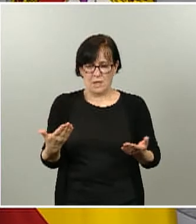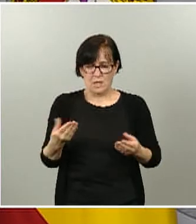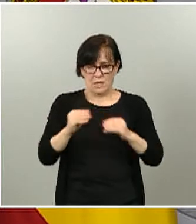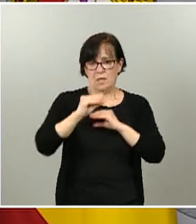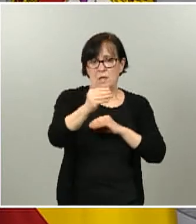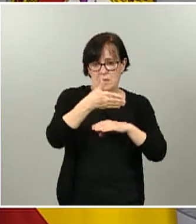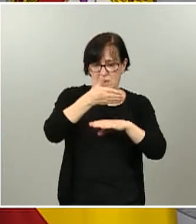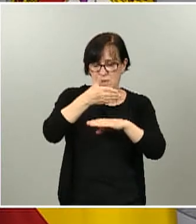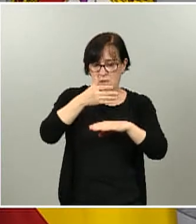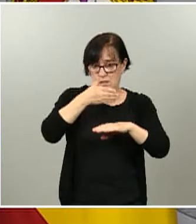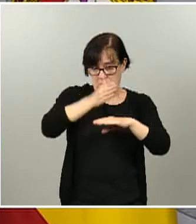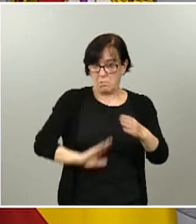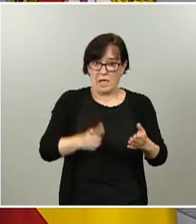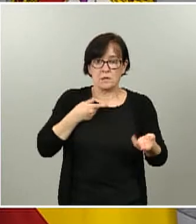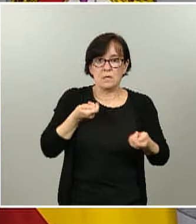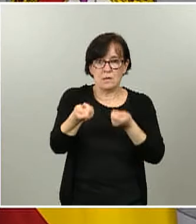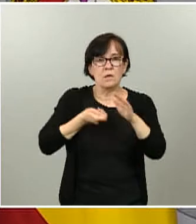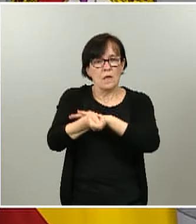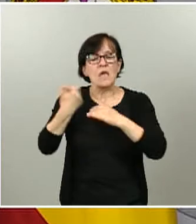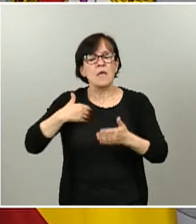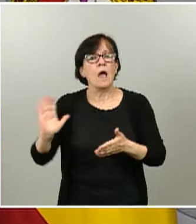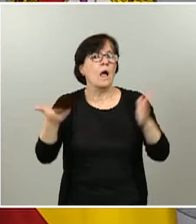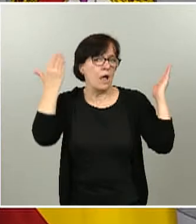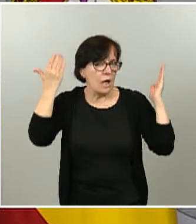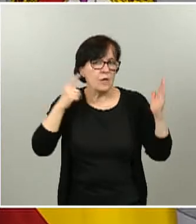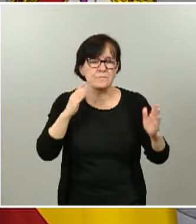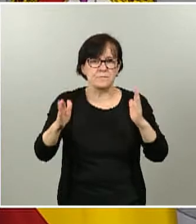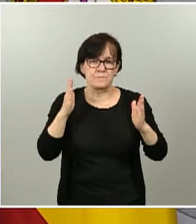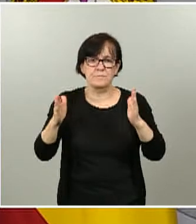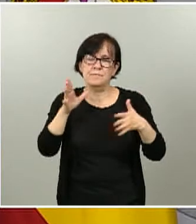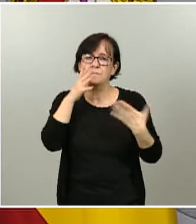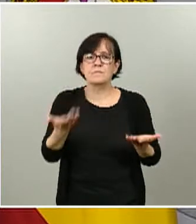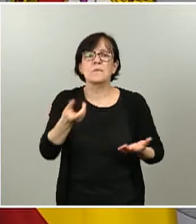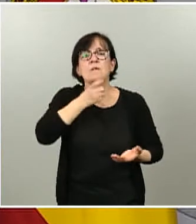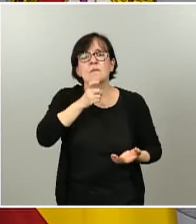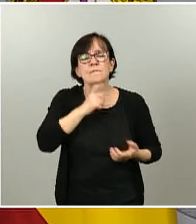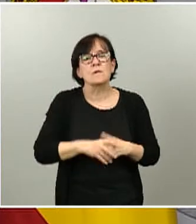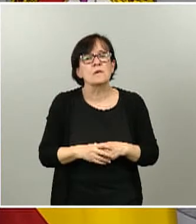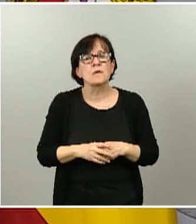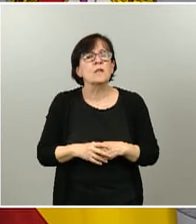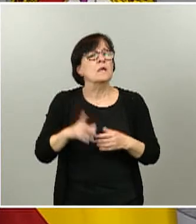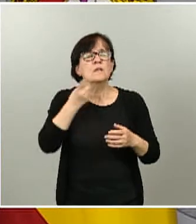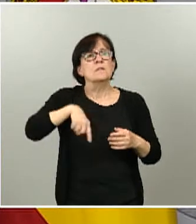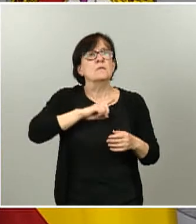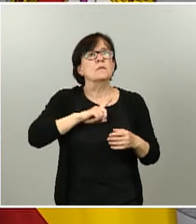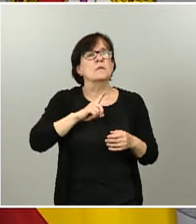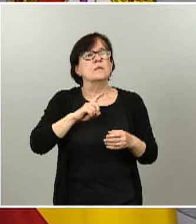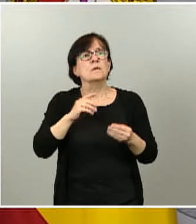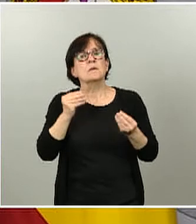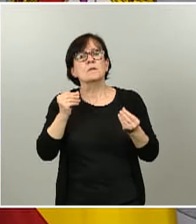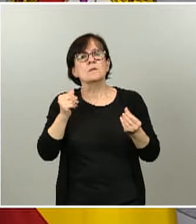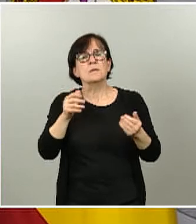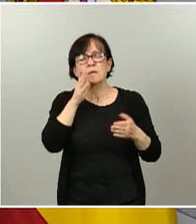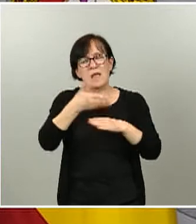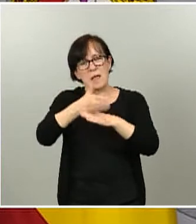afectados por los ERTE, ya hemos pasado esa etapa difícil y en este momento estamos prácticamente con la gran parte de los